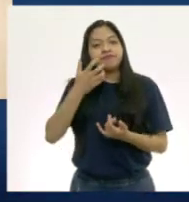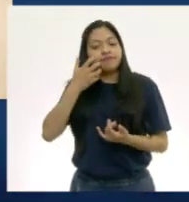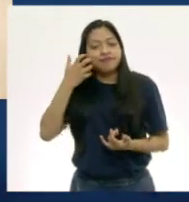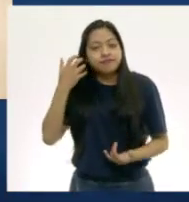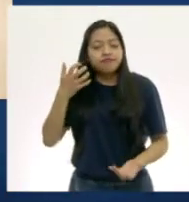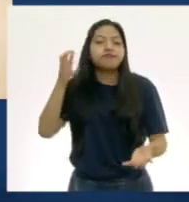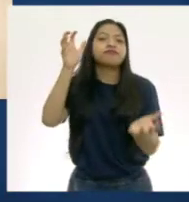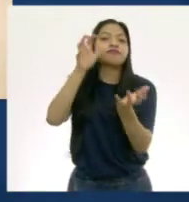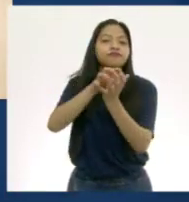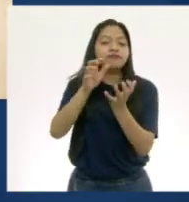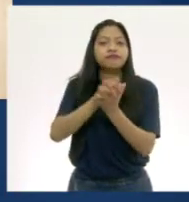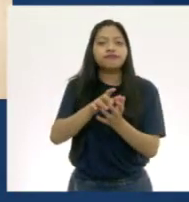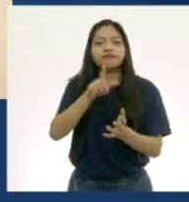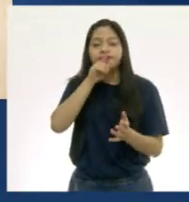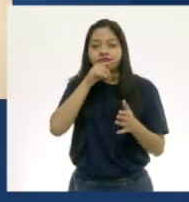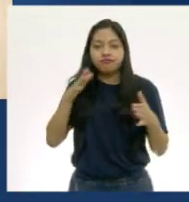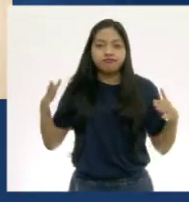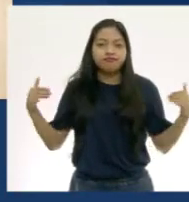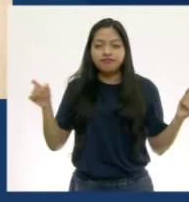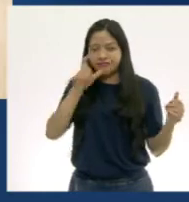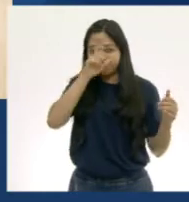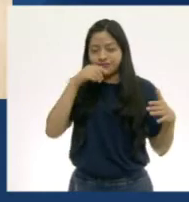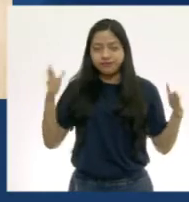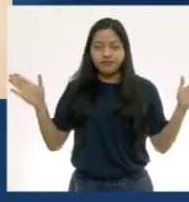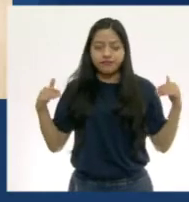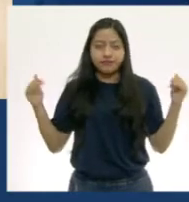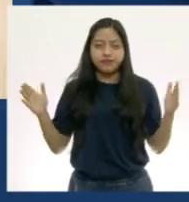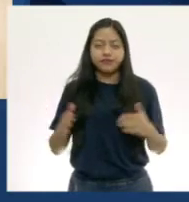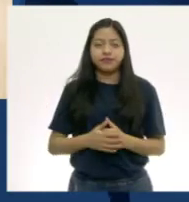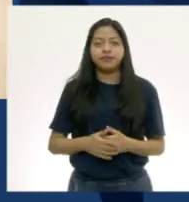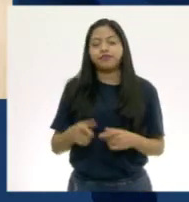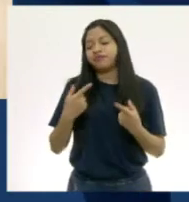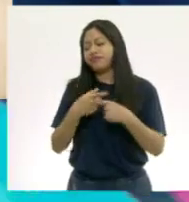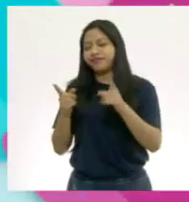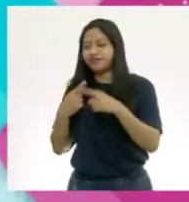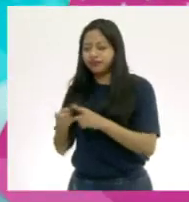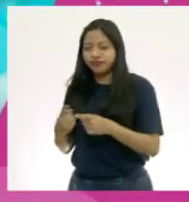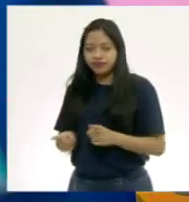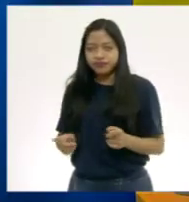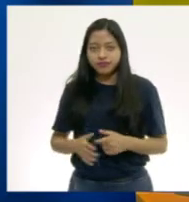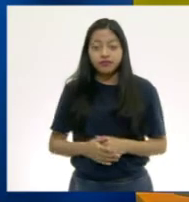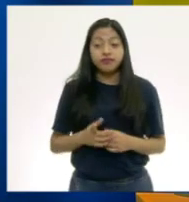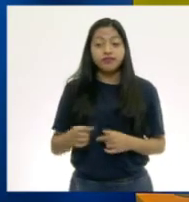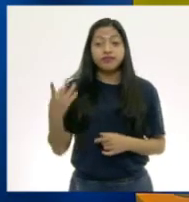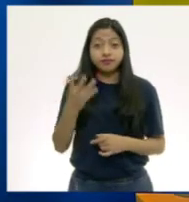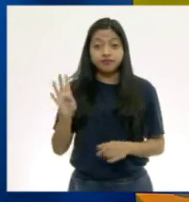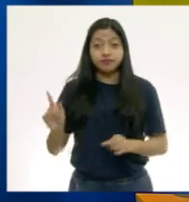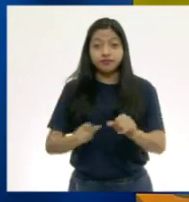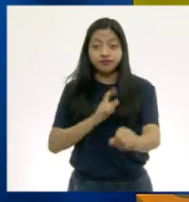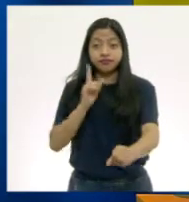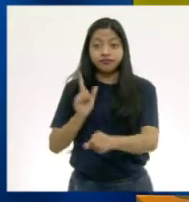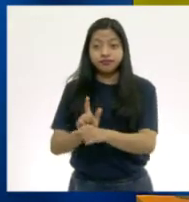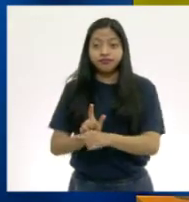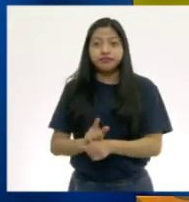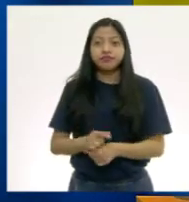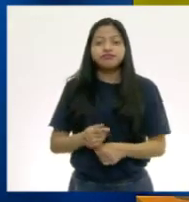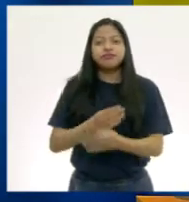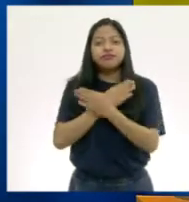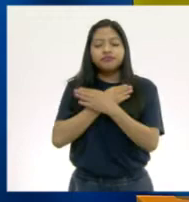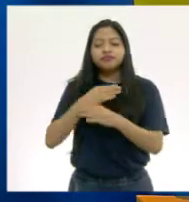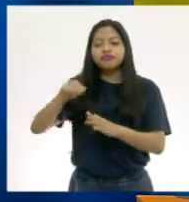cocodrilos y las aves de caza como las águilas y los halcones, entre otros, a los cuales incluso momificaban igual que a las